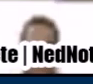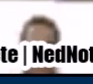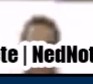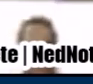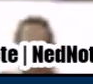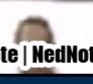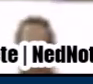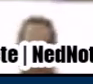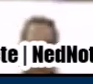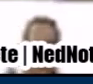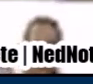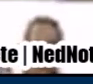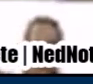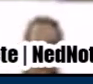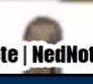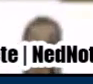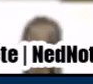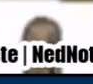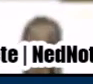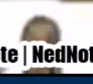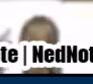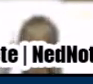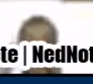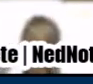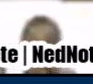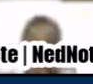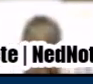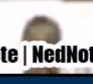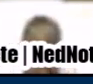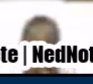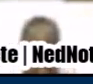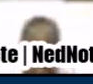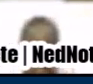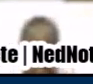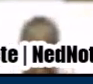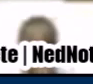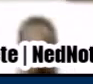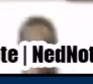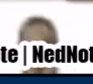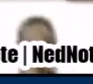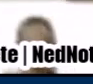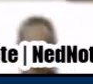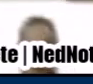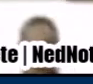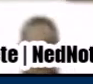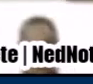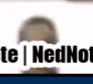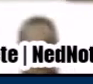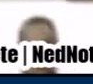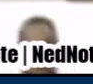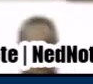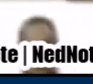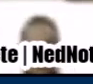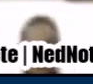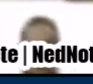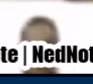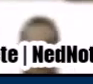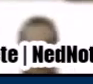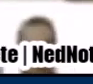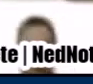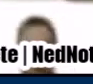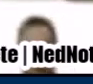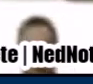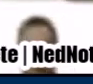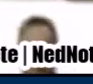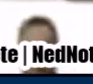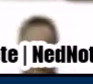poder dar avances en una solución. Esa es la verdad. También hemos avanzado con lo que llaman, entre comillas, el quiebre, es decir, buscar el respaldo